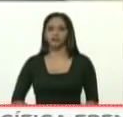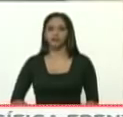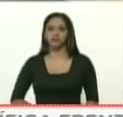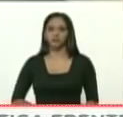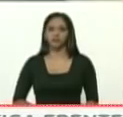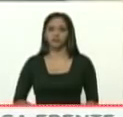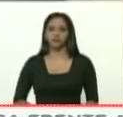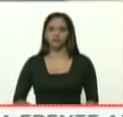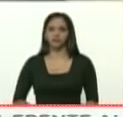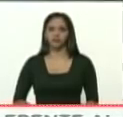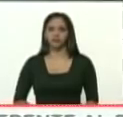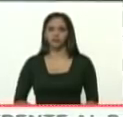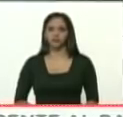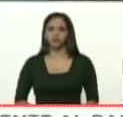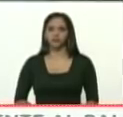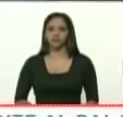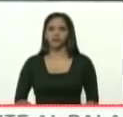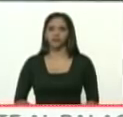dentro